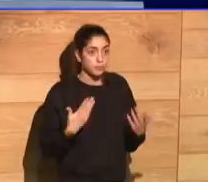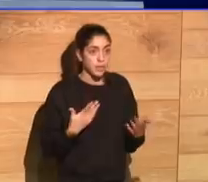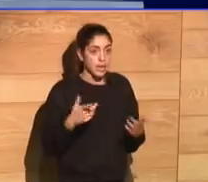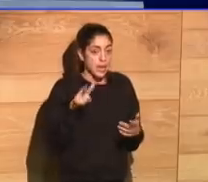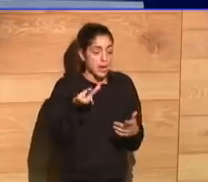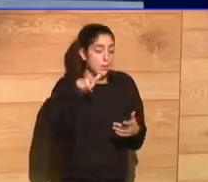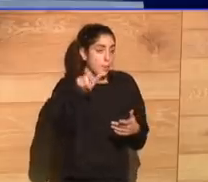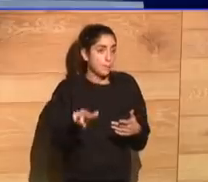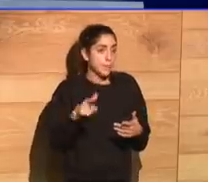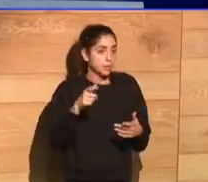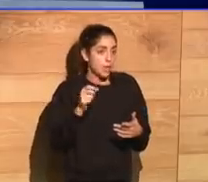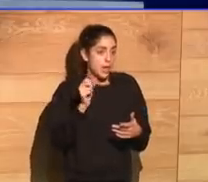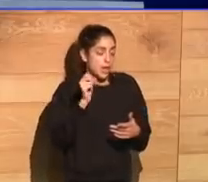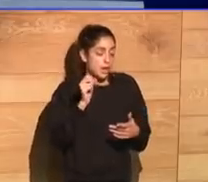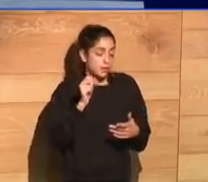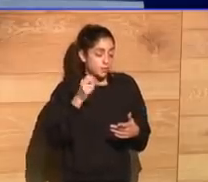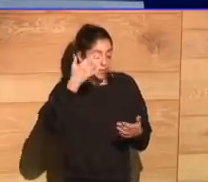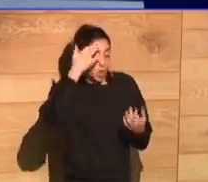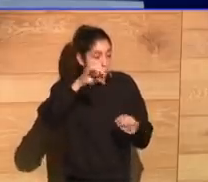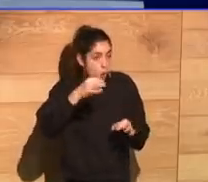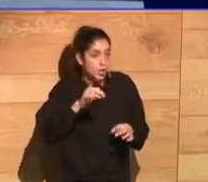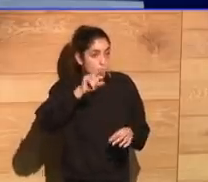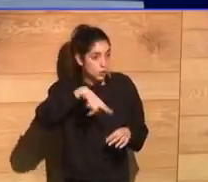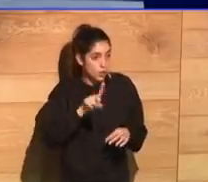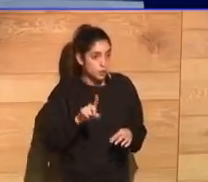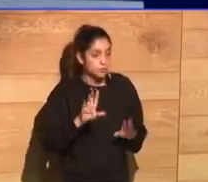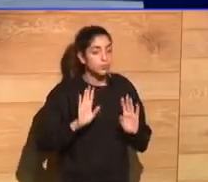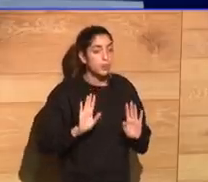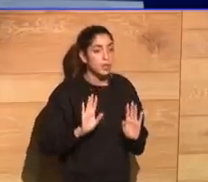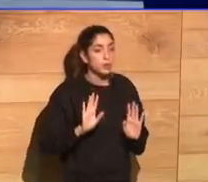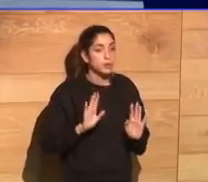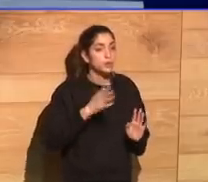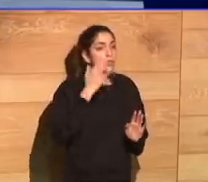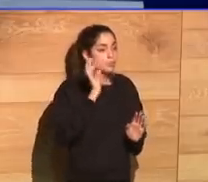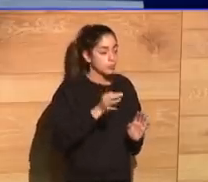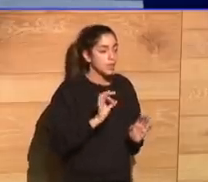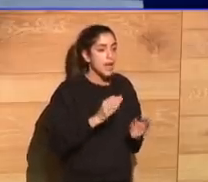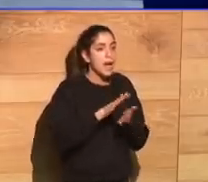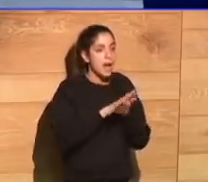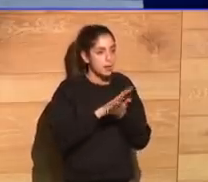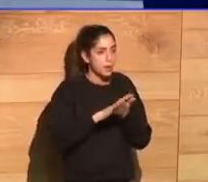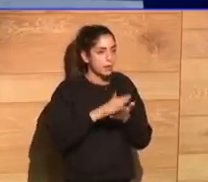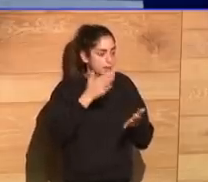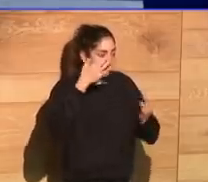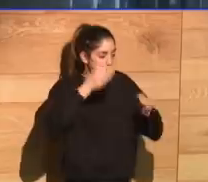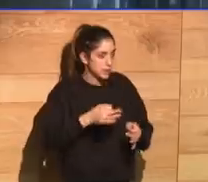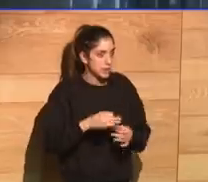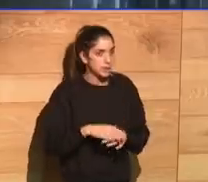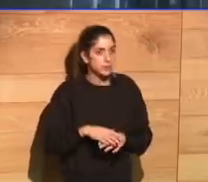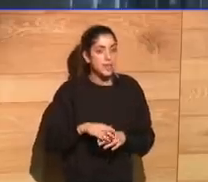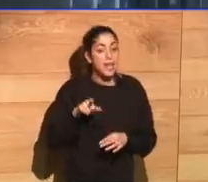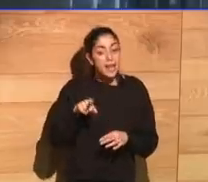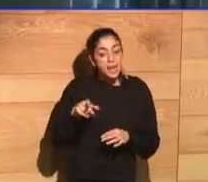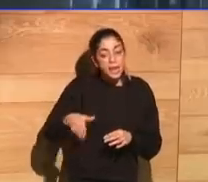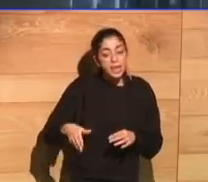razonable, lo convierte en un pesado de tomo y lomo. Pero eso no significa que de verdad estuviera hablando en serio. Para la maleta es para lo que estaba preparado